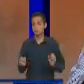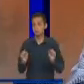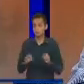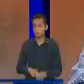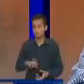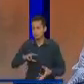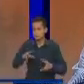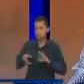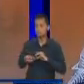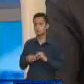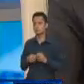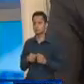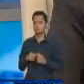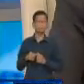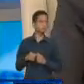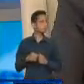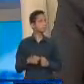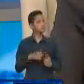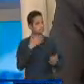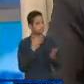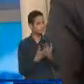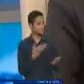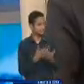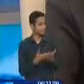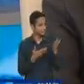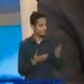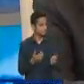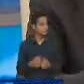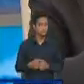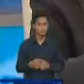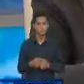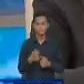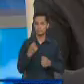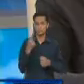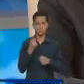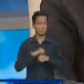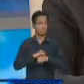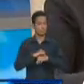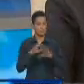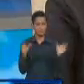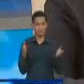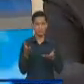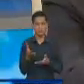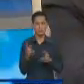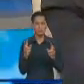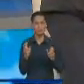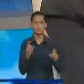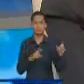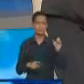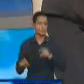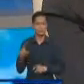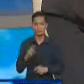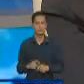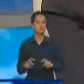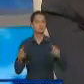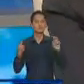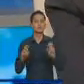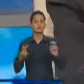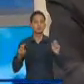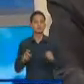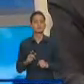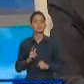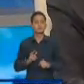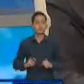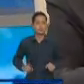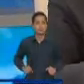adaptar esa tecnología. Muchas gracias, César Pazmiños. Queda claro, de acuerdo a tu criterio, que entonces en el campo científico relacionado a lo que es salud